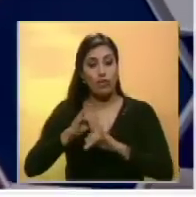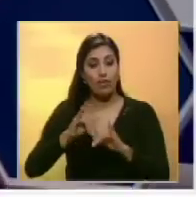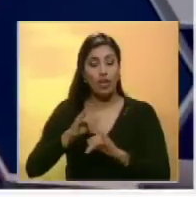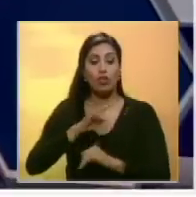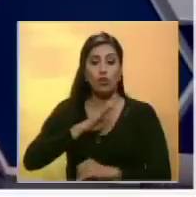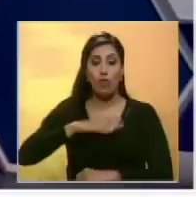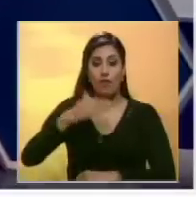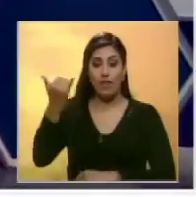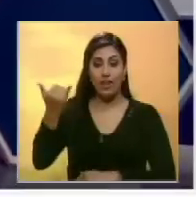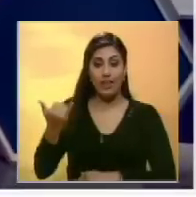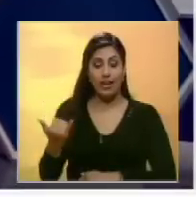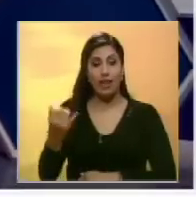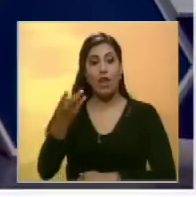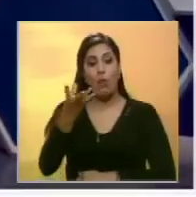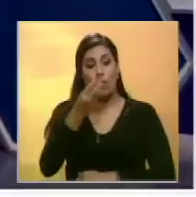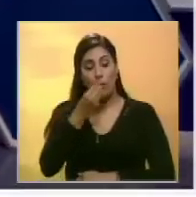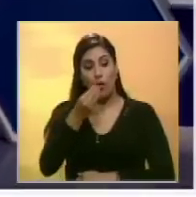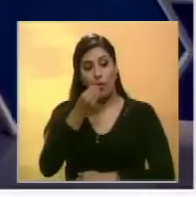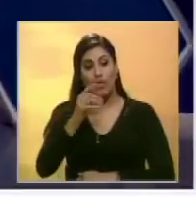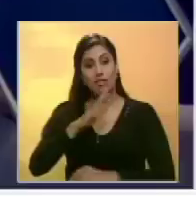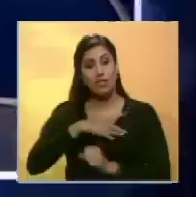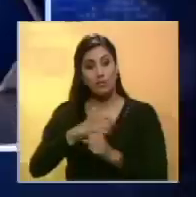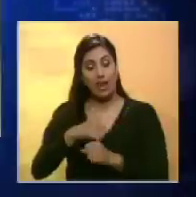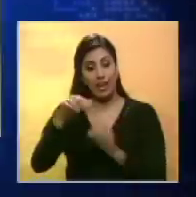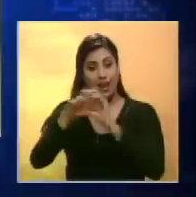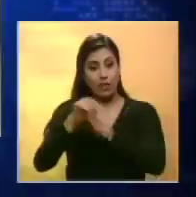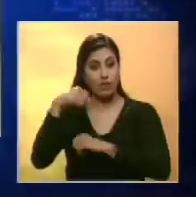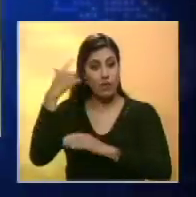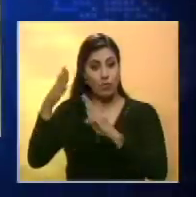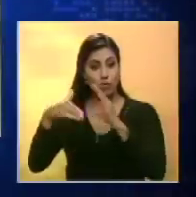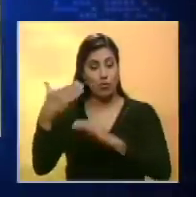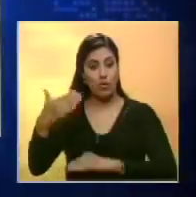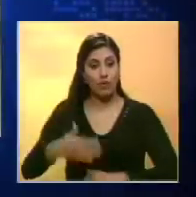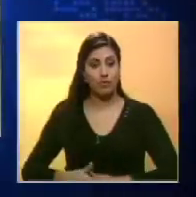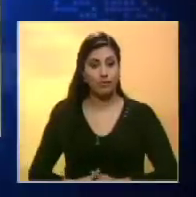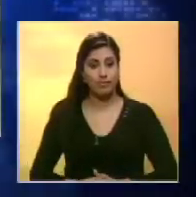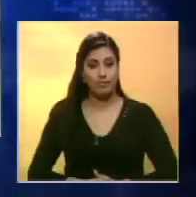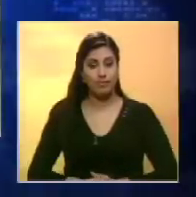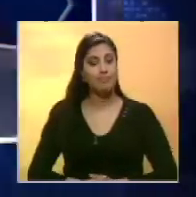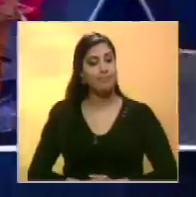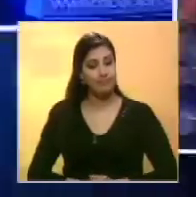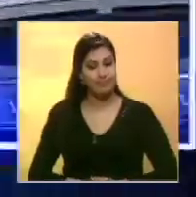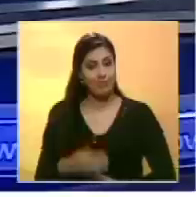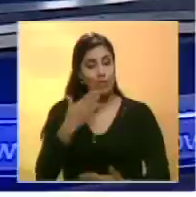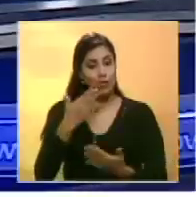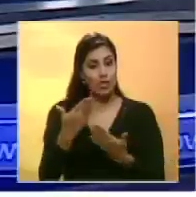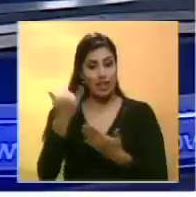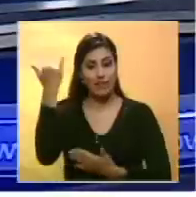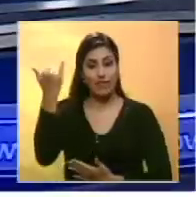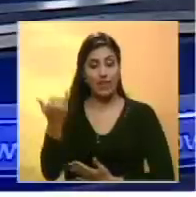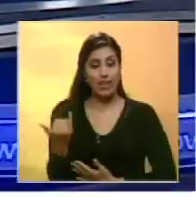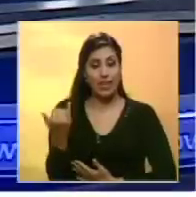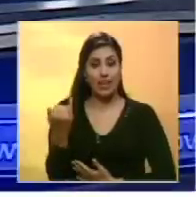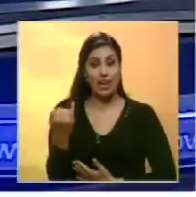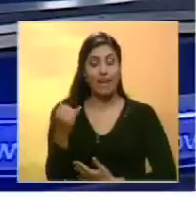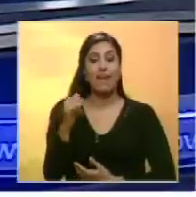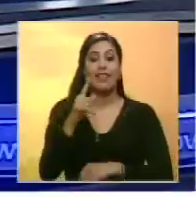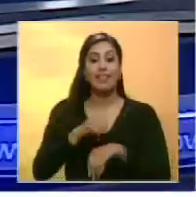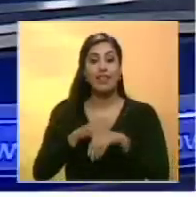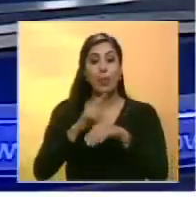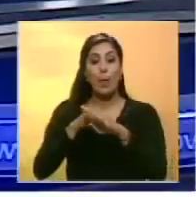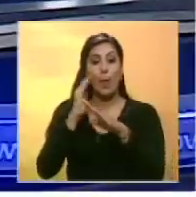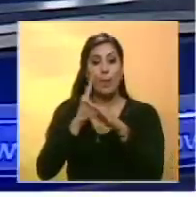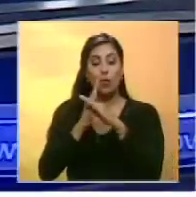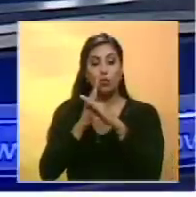más al final. Yo soy Federica Guzmán, que tengan buen provecho y los espero esta noche aquí en Estrenos y Estrellas. Muchísimas gracias, Federica. Amigos, es tiempo de